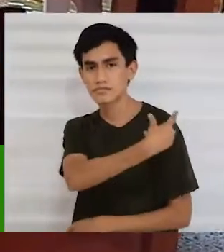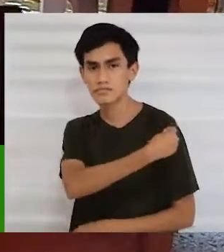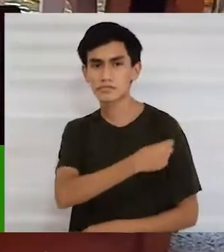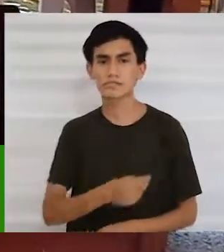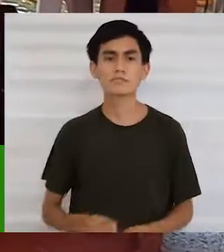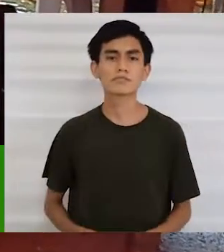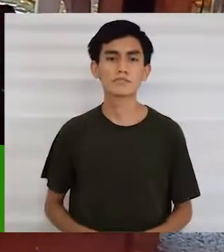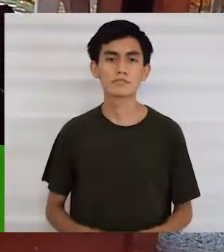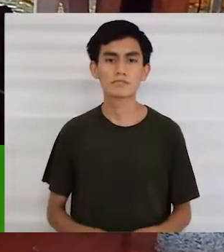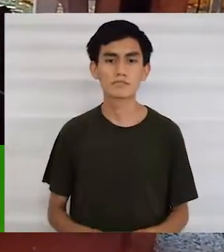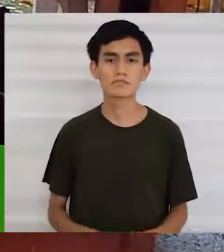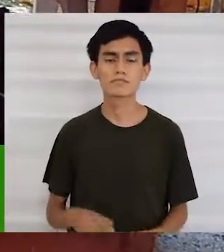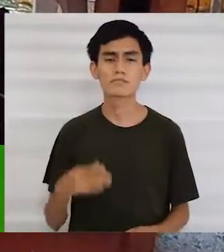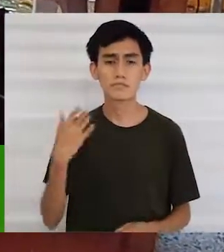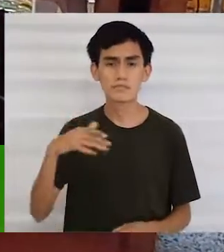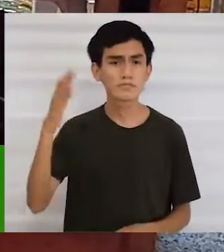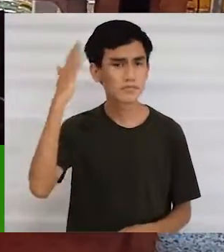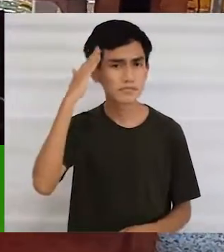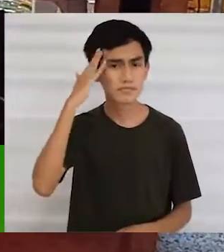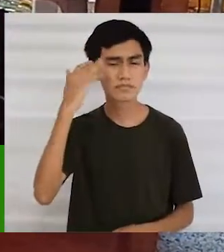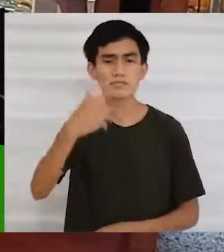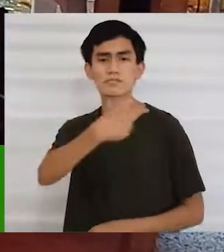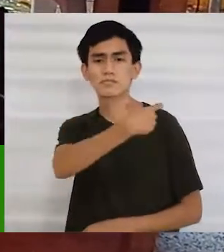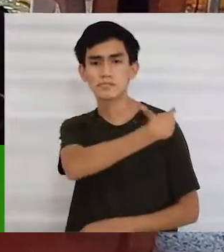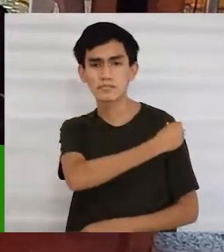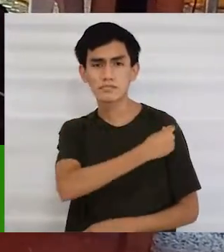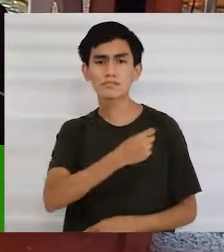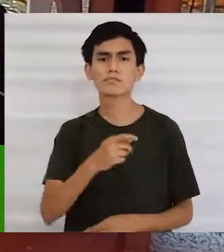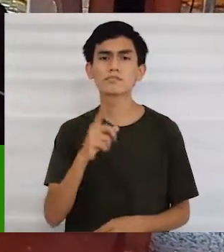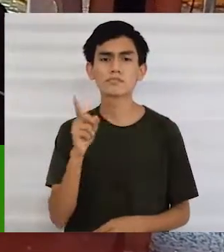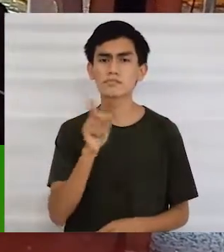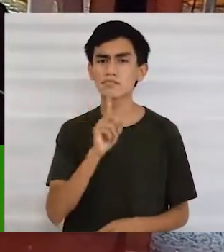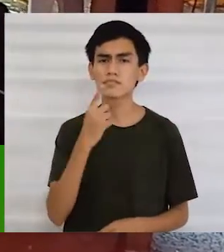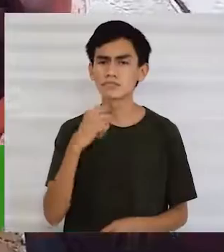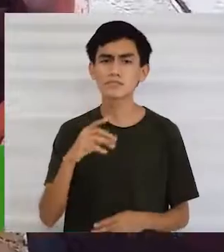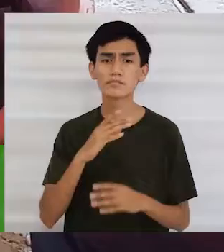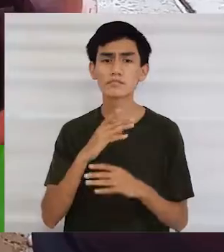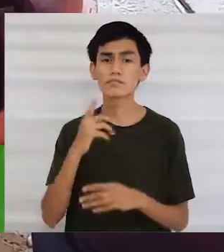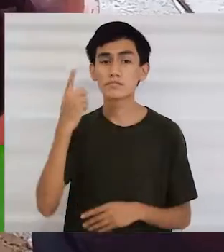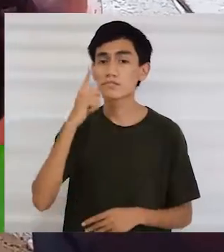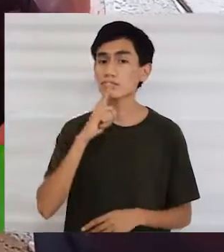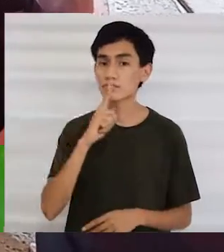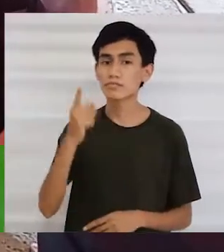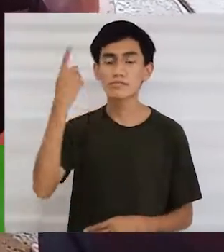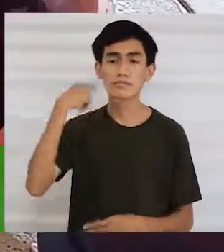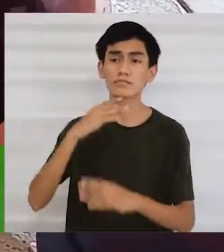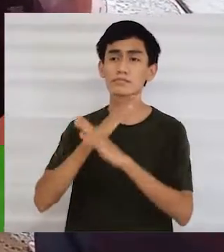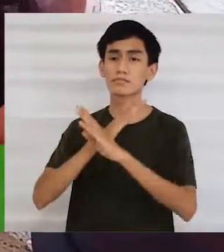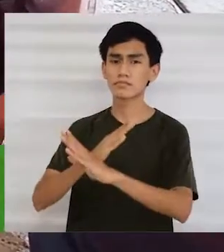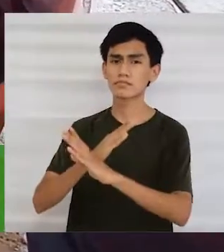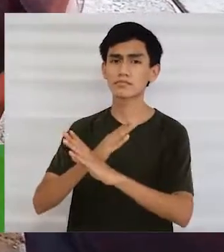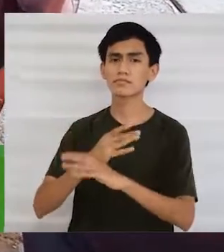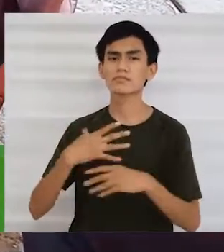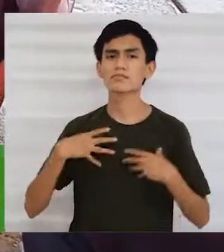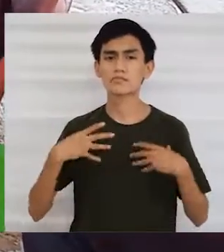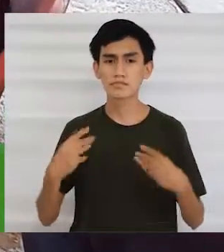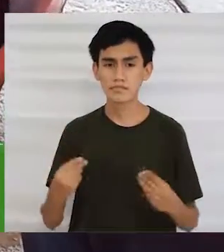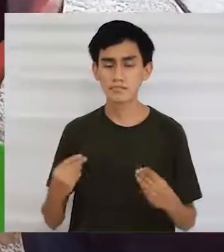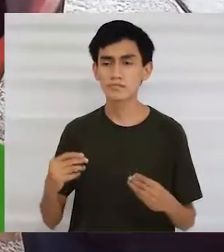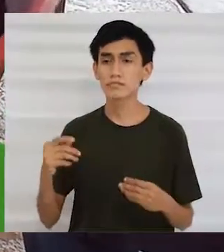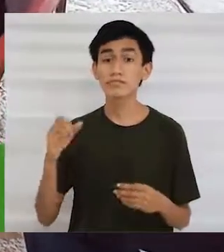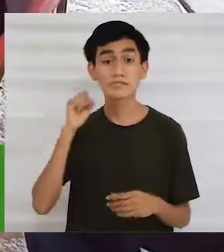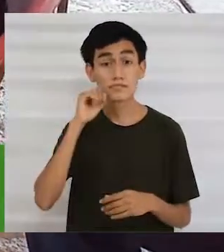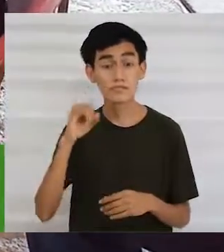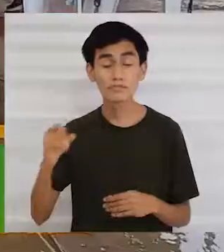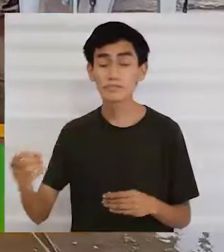sabemos, ¿no? Tantos anuncios que nos dan, la vacuna nos va a prevenir a poder soportar la enfermedad. No quiere decir que no